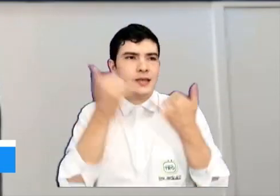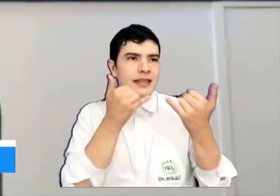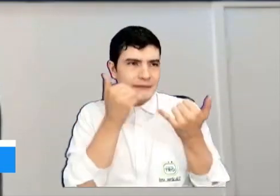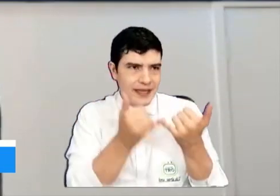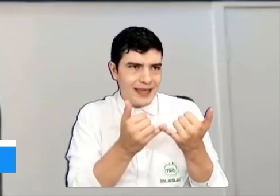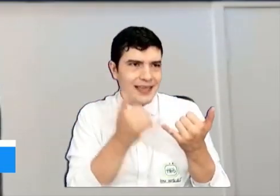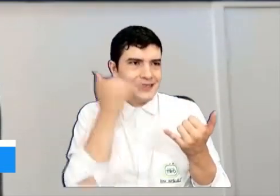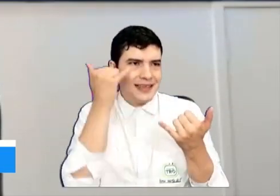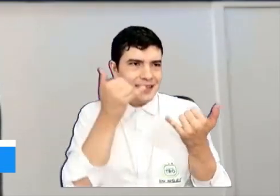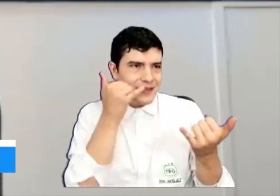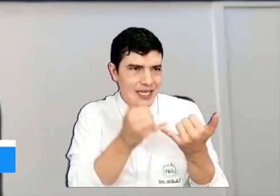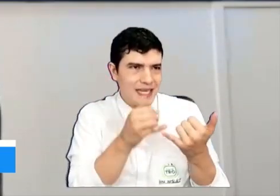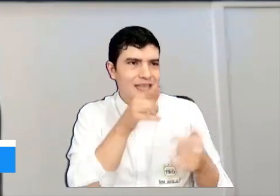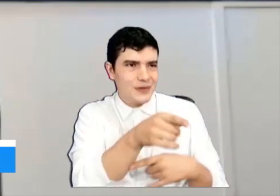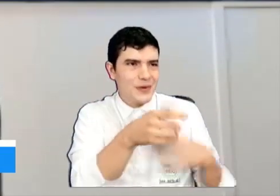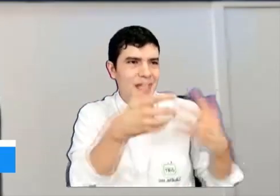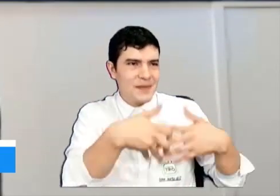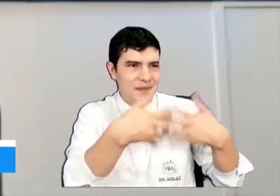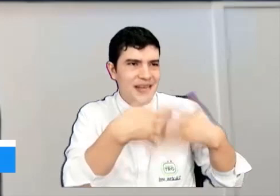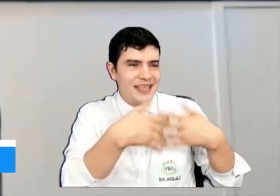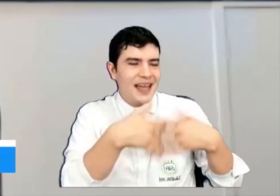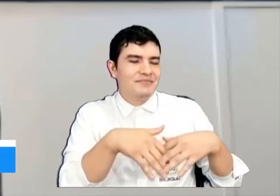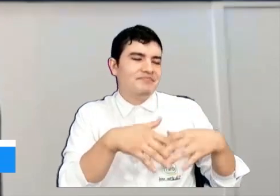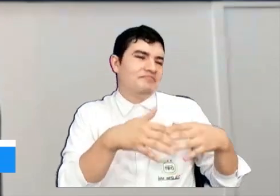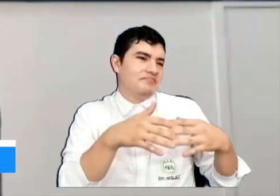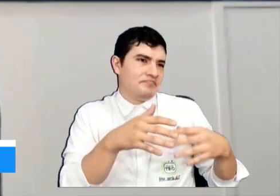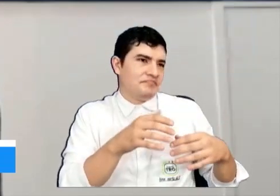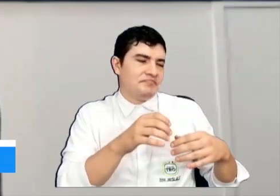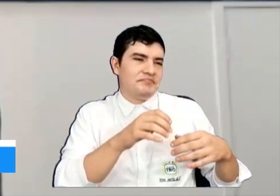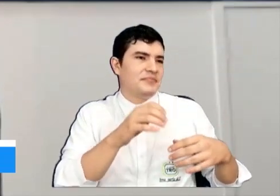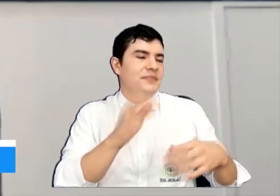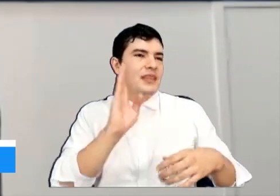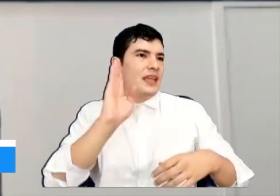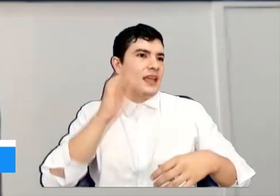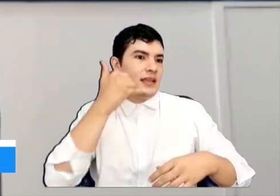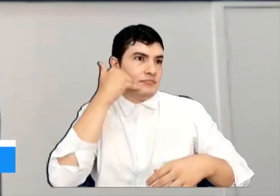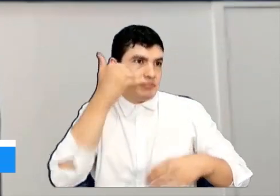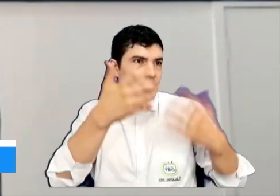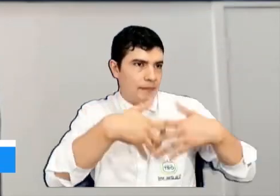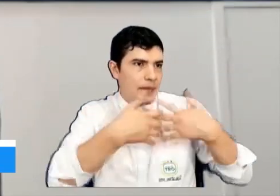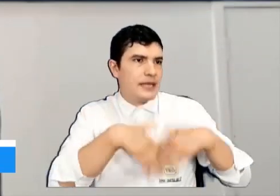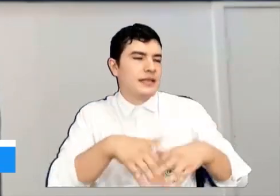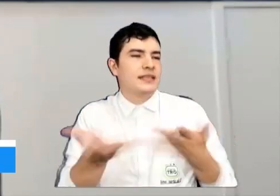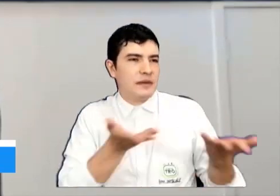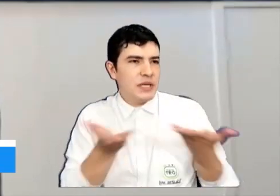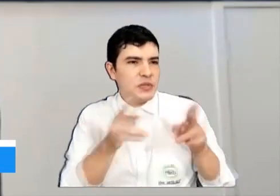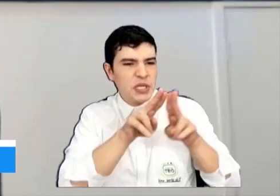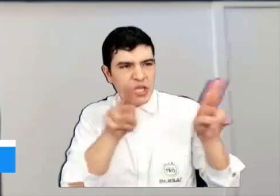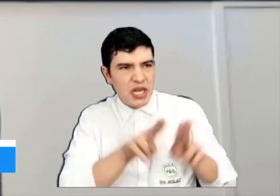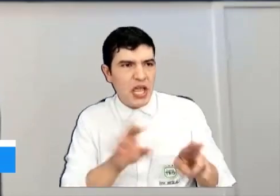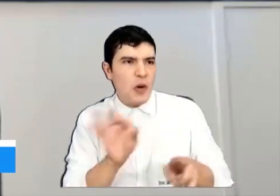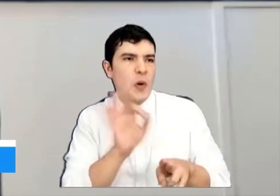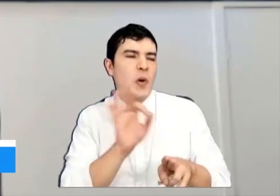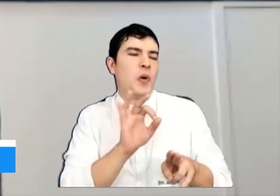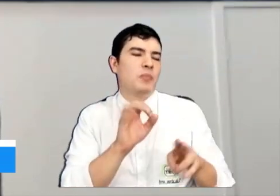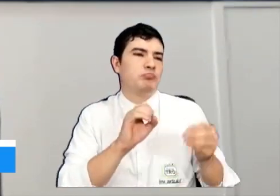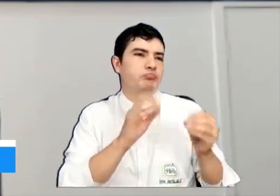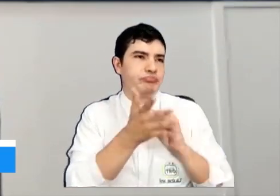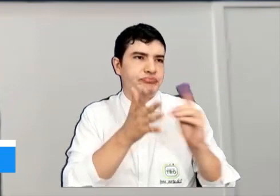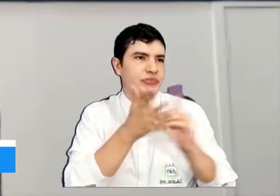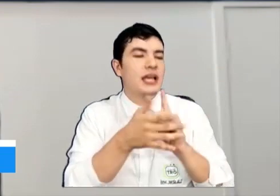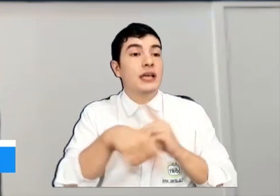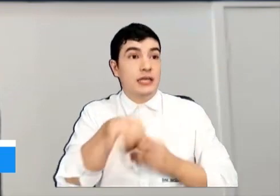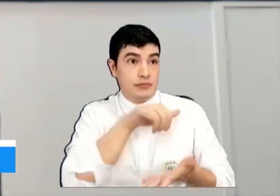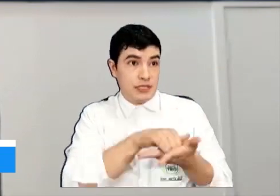el 123. Una vez se identifique el dueño de la línea, el 70% de los que llaman al 123 lo hacen